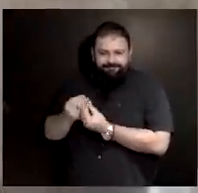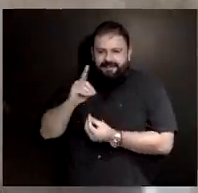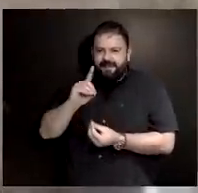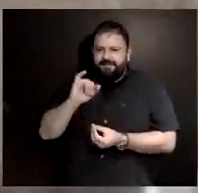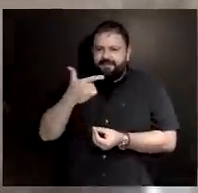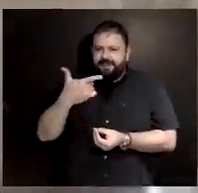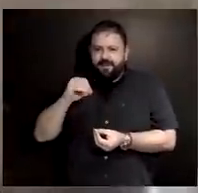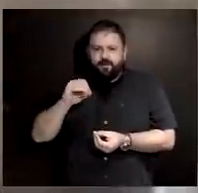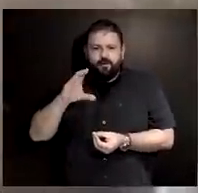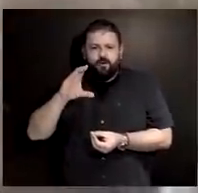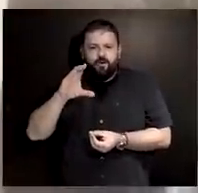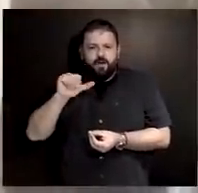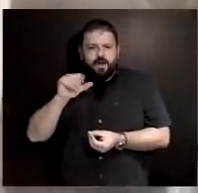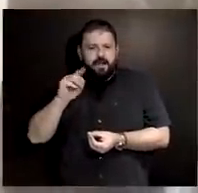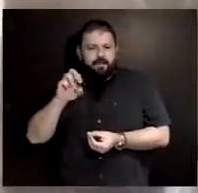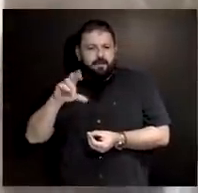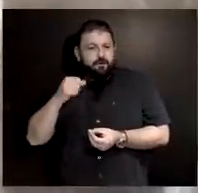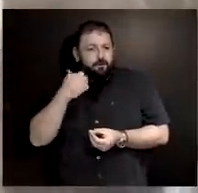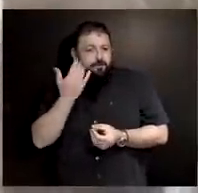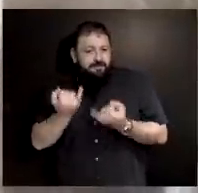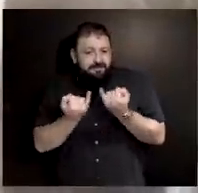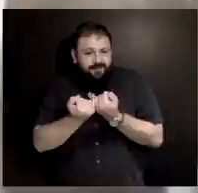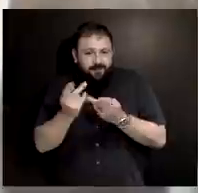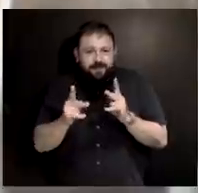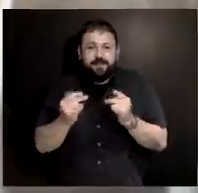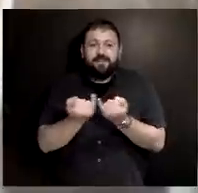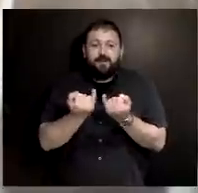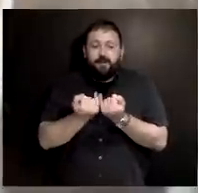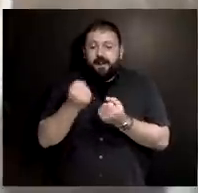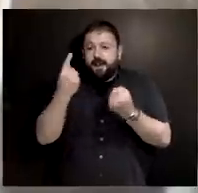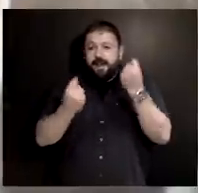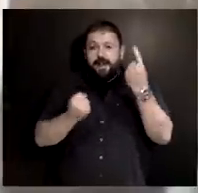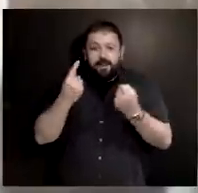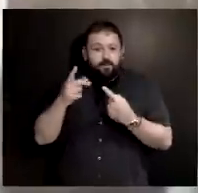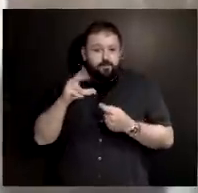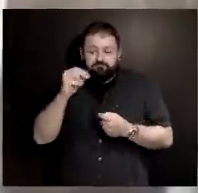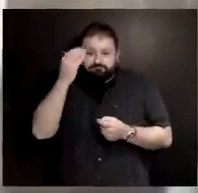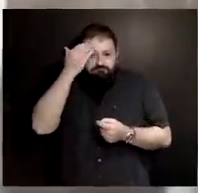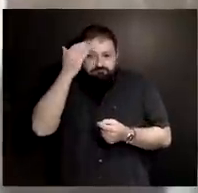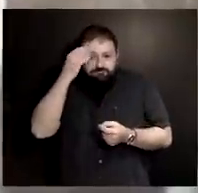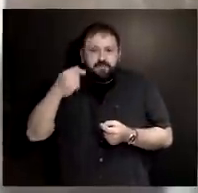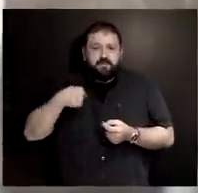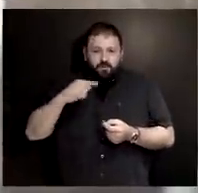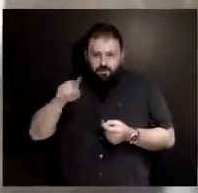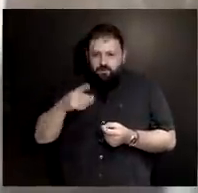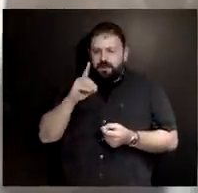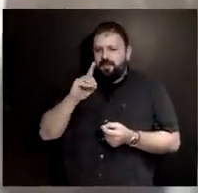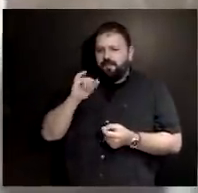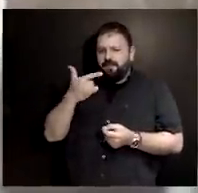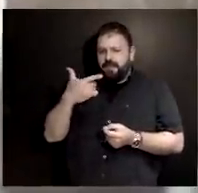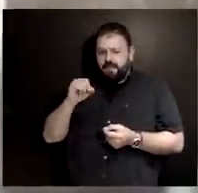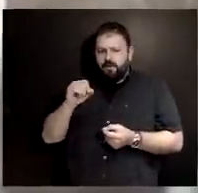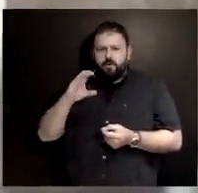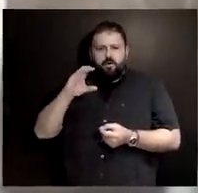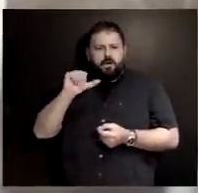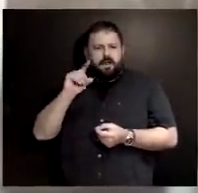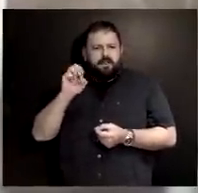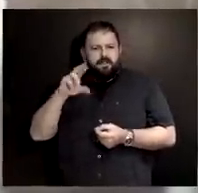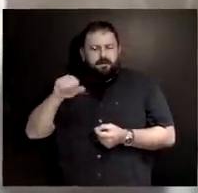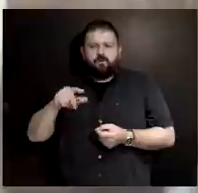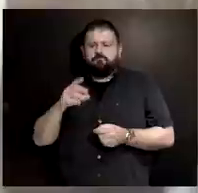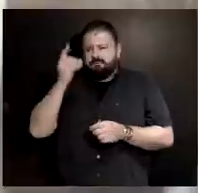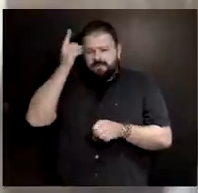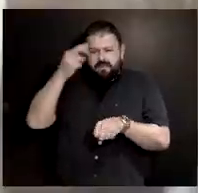Calderón. No sé si quieras... Pues me presento para los que no me conocen. Diego Calderón, director de Multidesarrollo. Y nada,